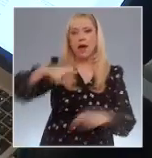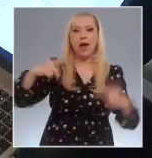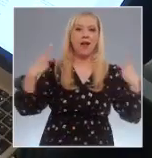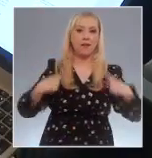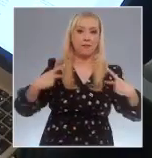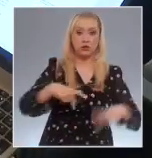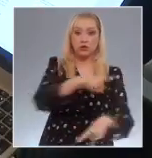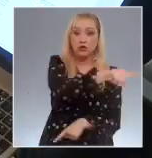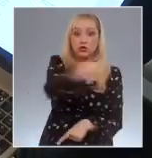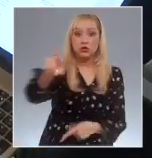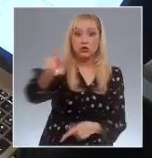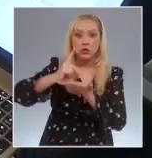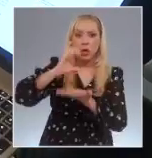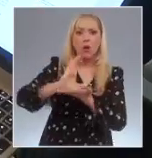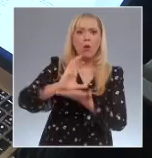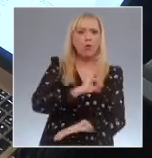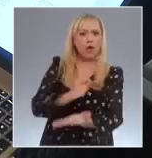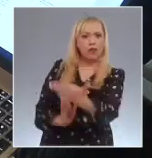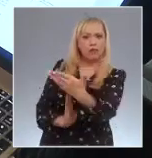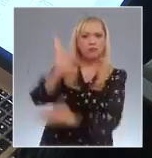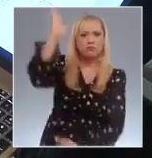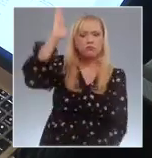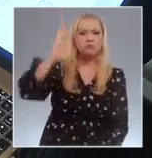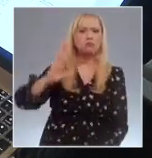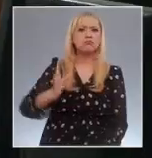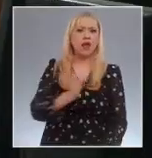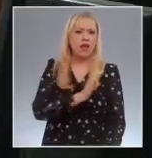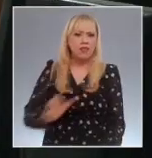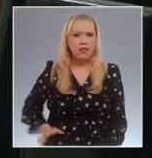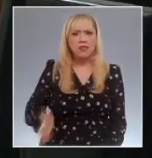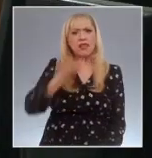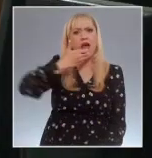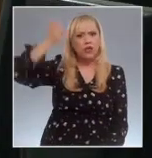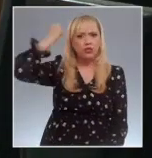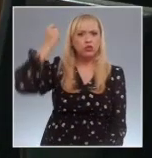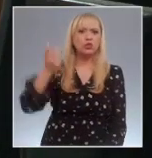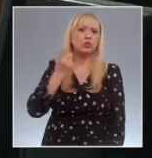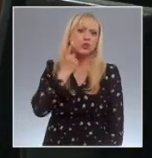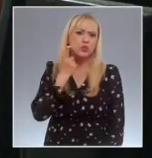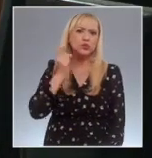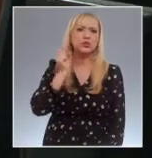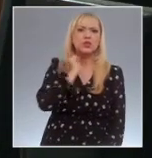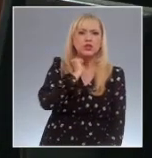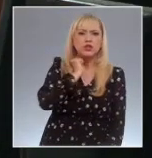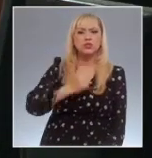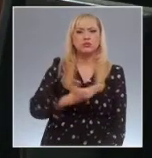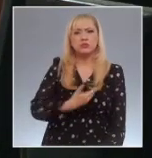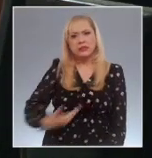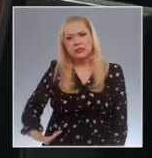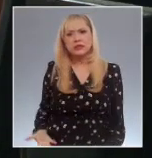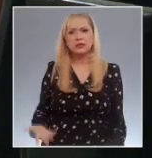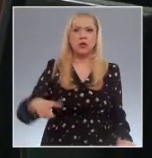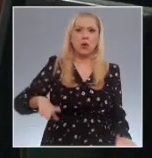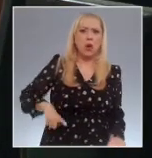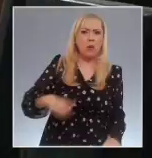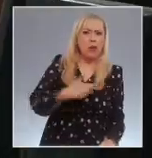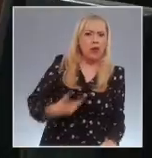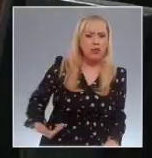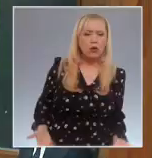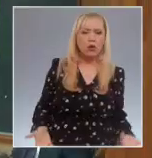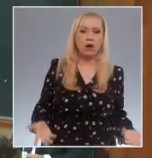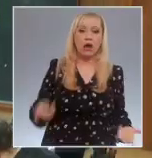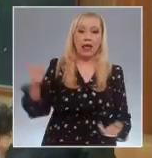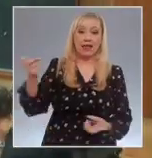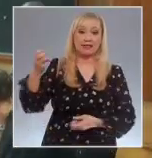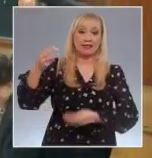acceso a cargos de elección popular. Ante la ausencia del magistrado presidente Reyes Rodríguez Mondragón, asumió la titularidad de la